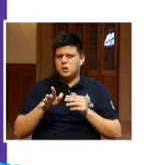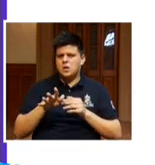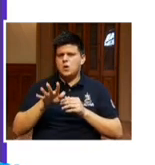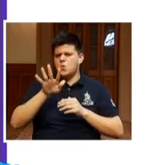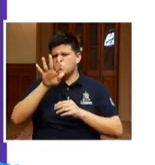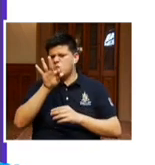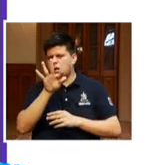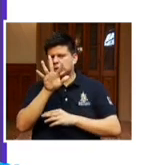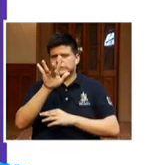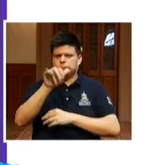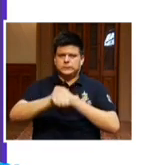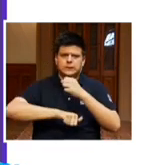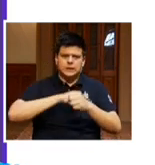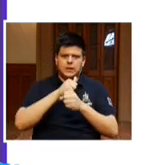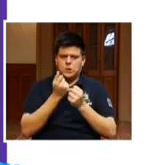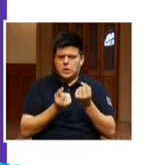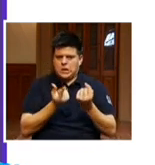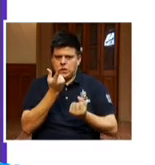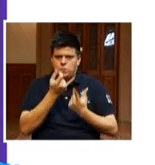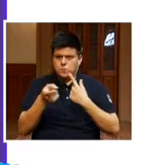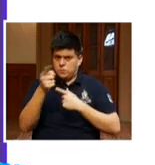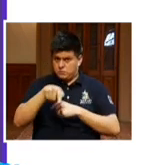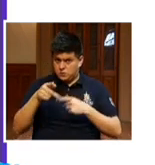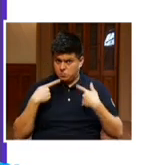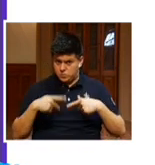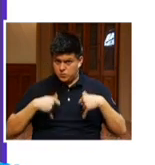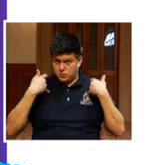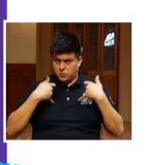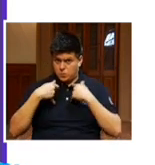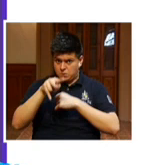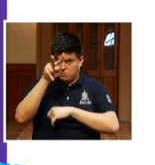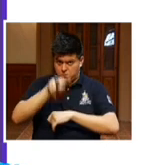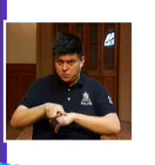década de la vida, que son pacientes jóvenes